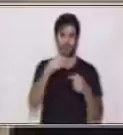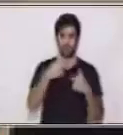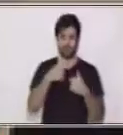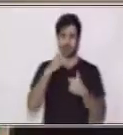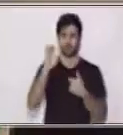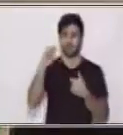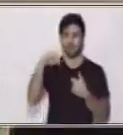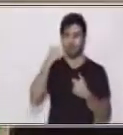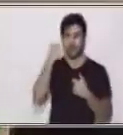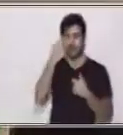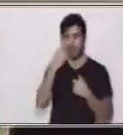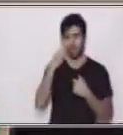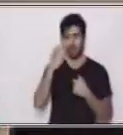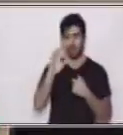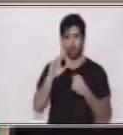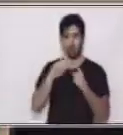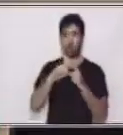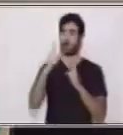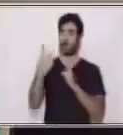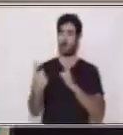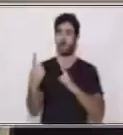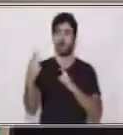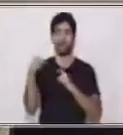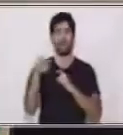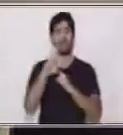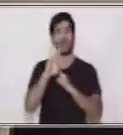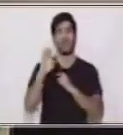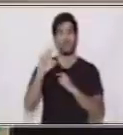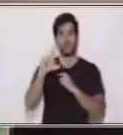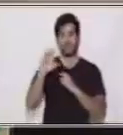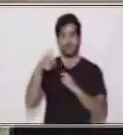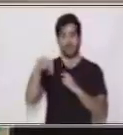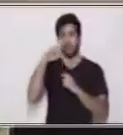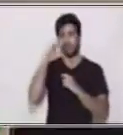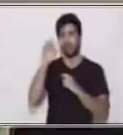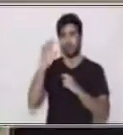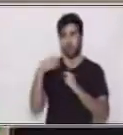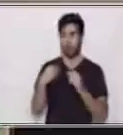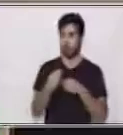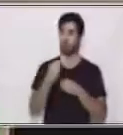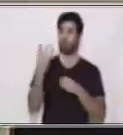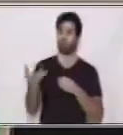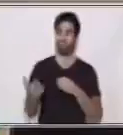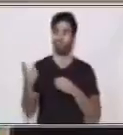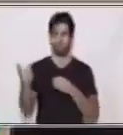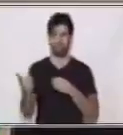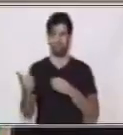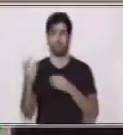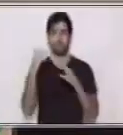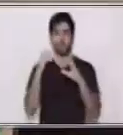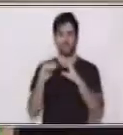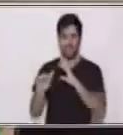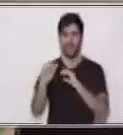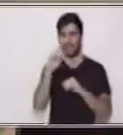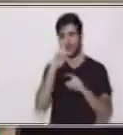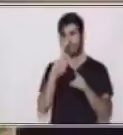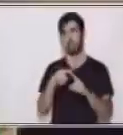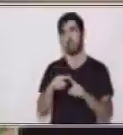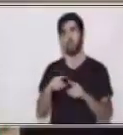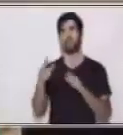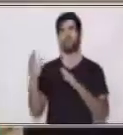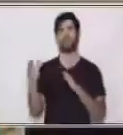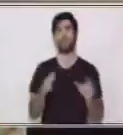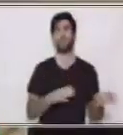mensaje. Acá entran en juego estos elementos que tú ya sabes. Luego, las figuras retóricas son esos recursos